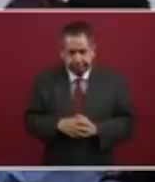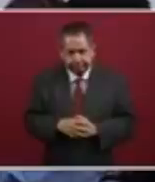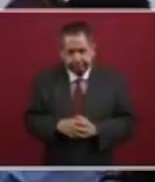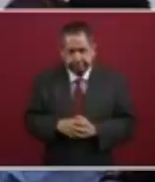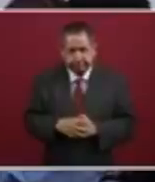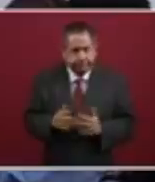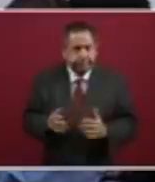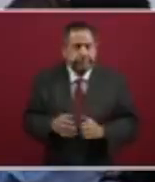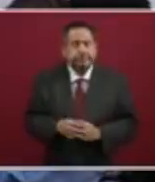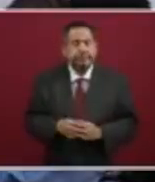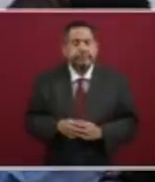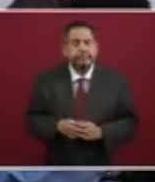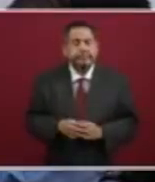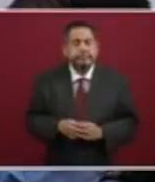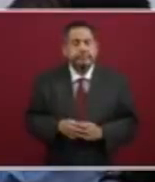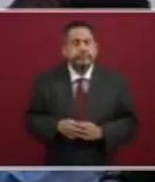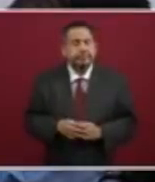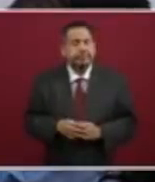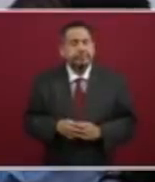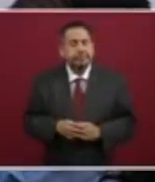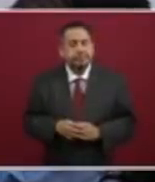inmediatamente